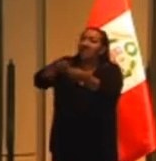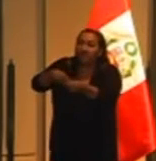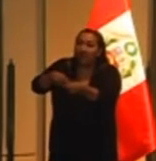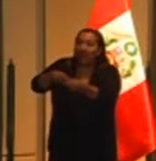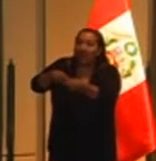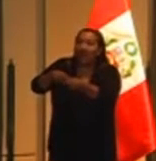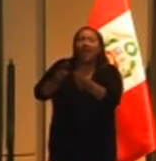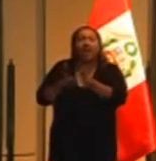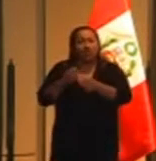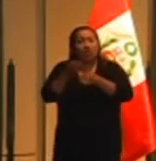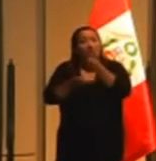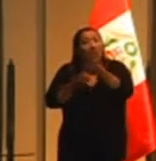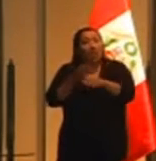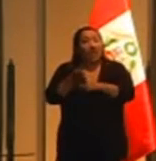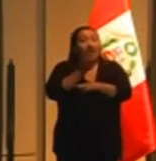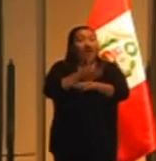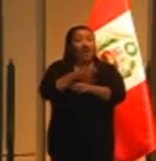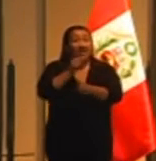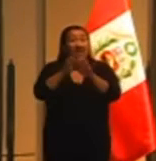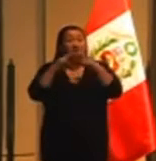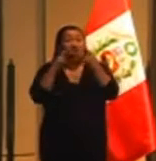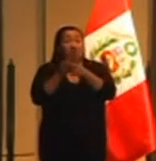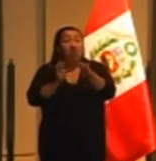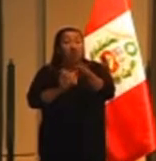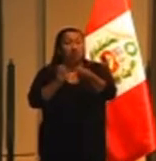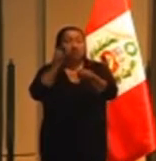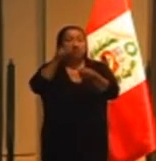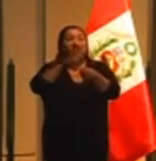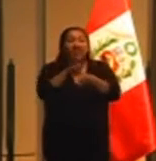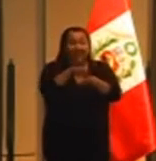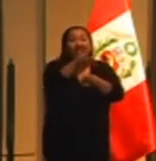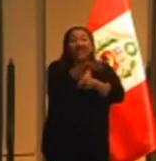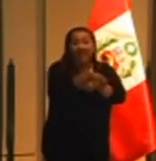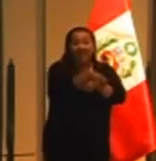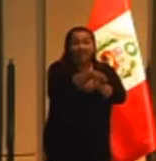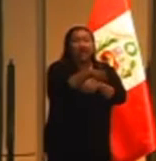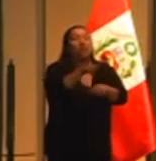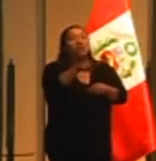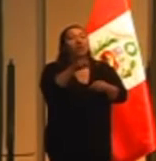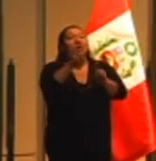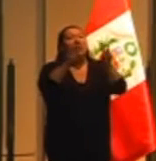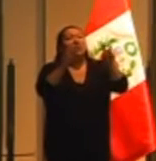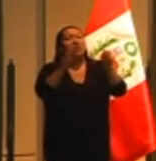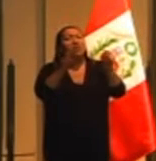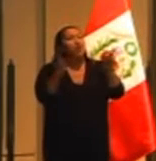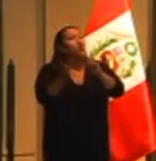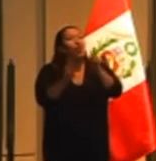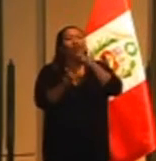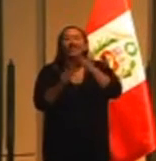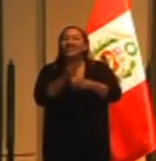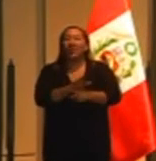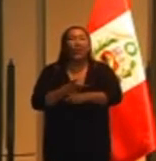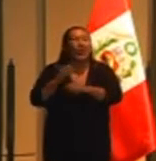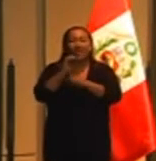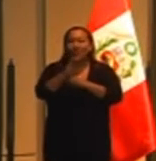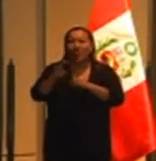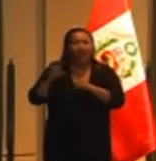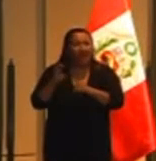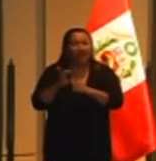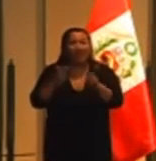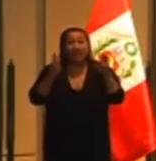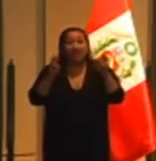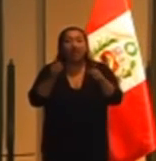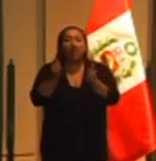quiero contarles que en las últimas descentralizadas que han habido, los temas que se han tocado no han sido de seguridad ciudadana. Han sido temas